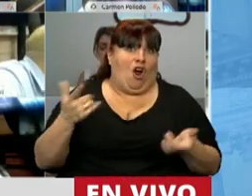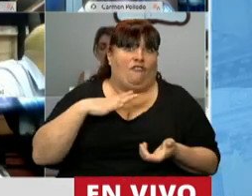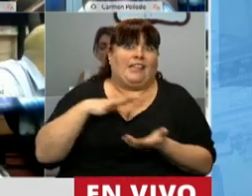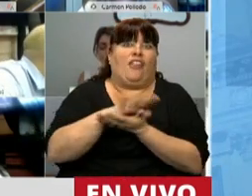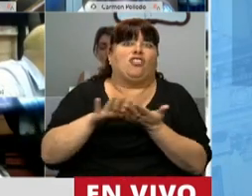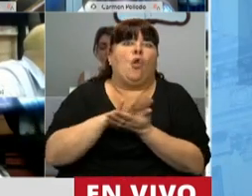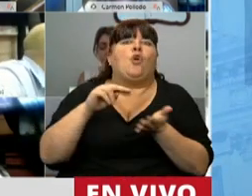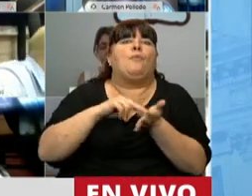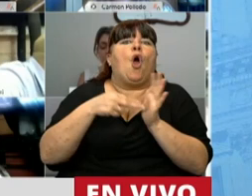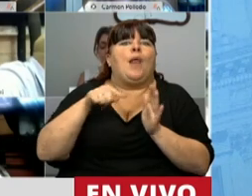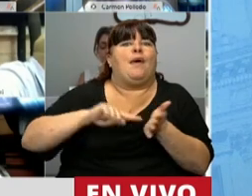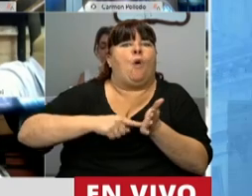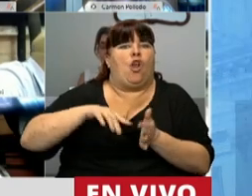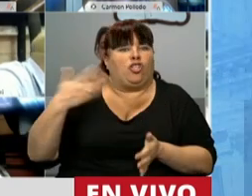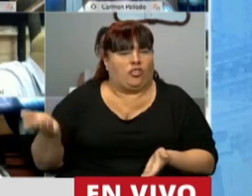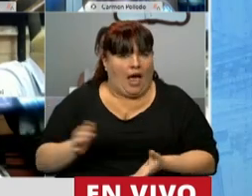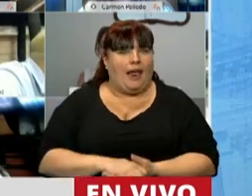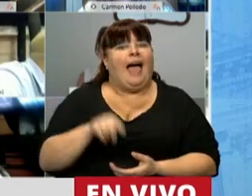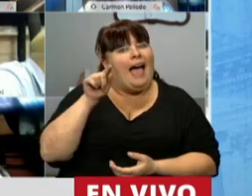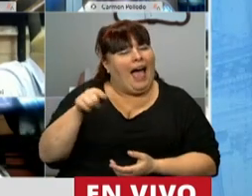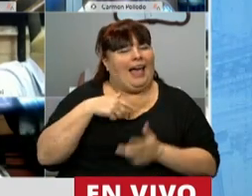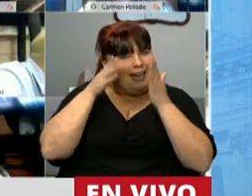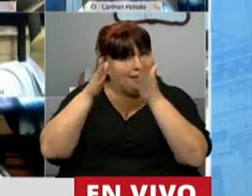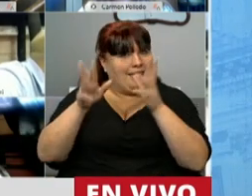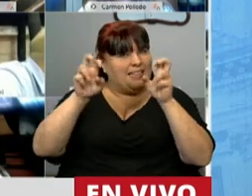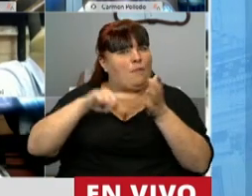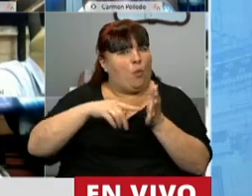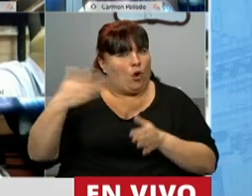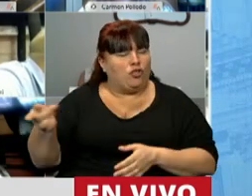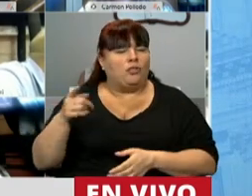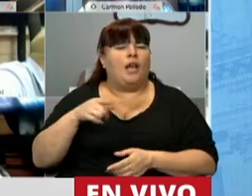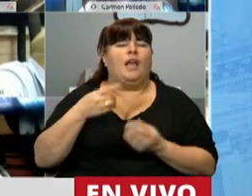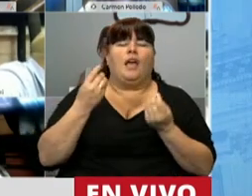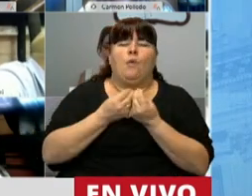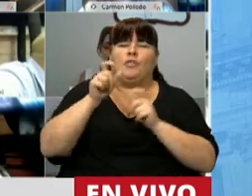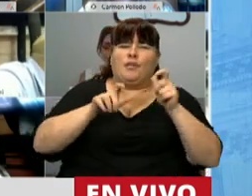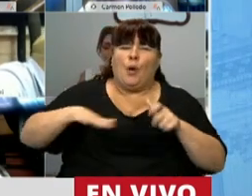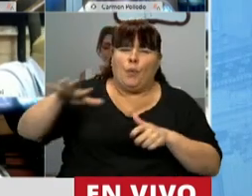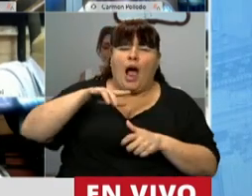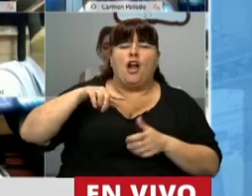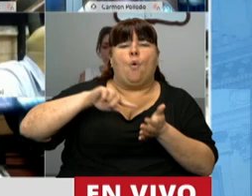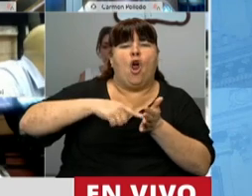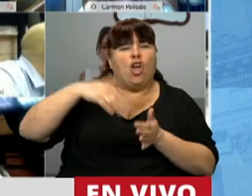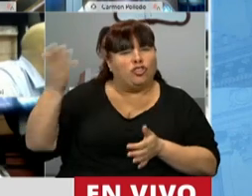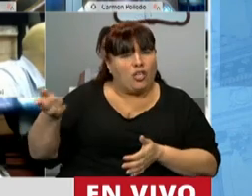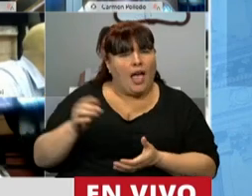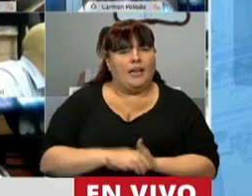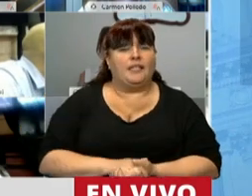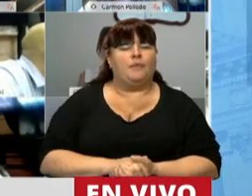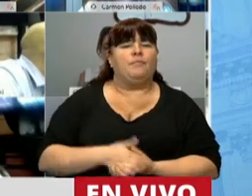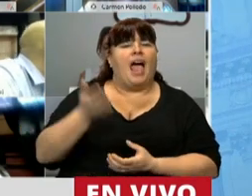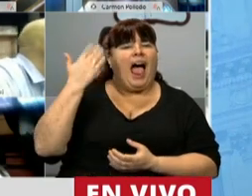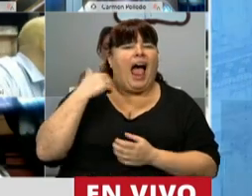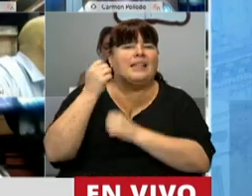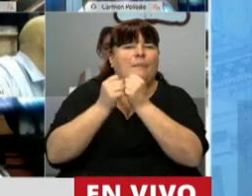de respuestas a los problemas de los bonaerenses. Y ahí es donde quiero ir. La verdad es que muchos de nuestros vecinos de la provincia de Buenos Aires, que tenían